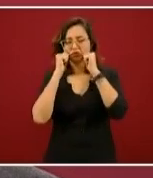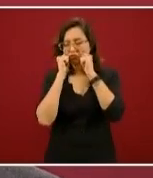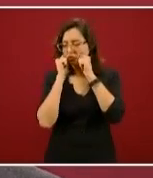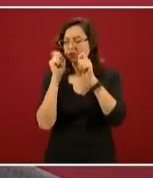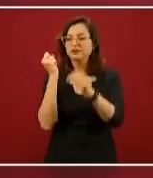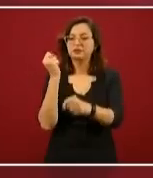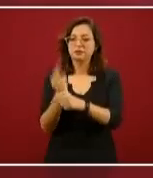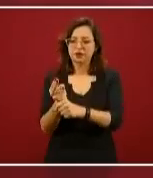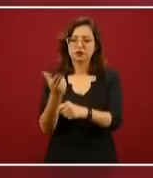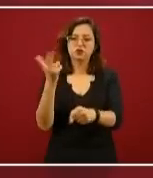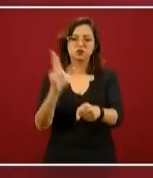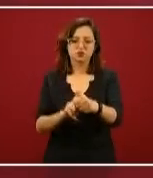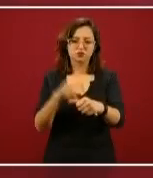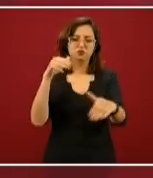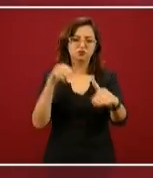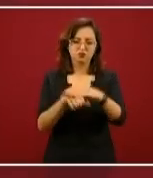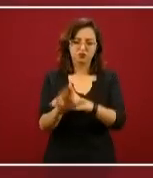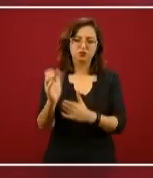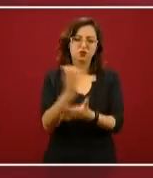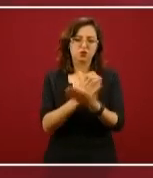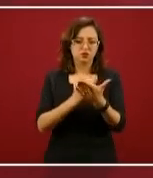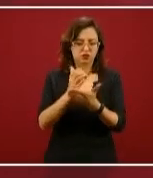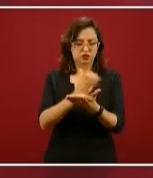restablecerse a la mayor posibilidad.